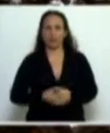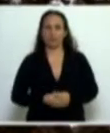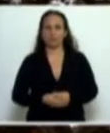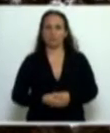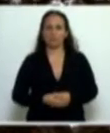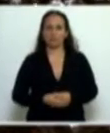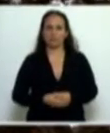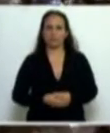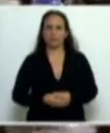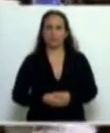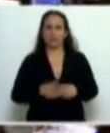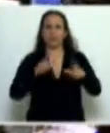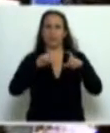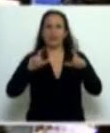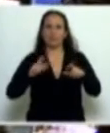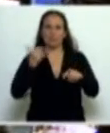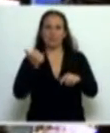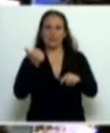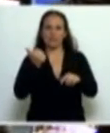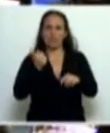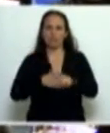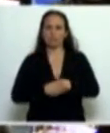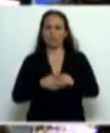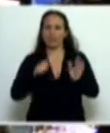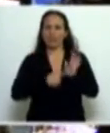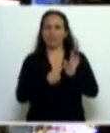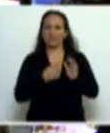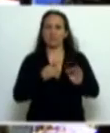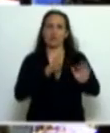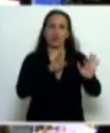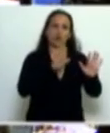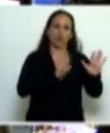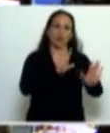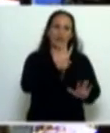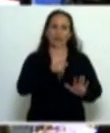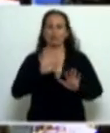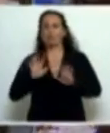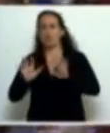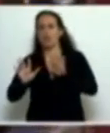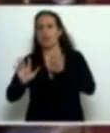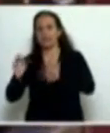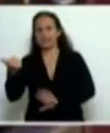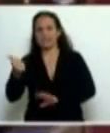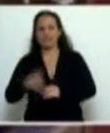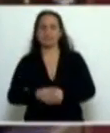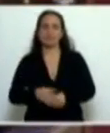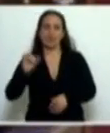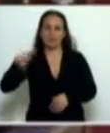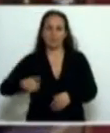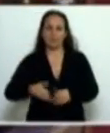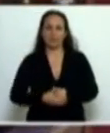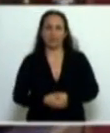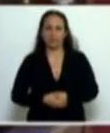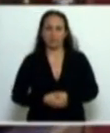afirmativo. Capítulo 6, artículo del 14 al 16, afirmativo.